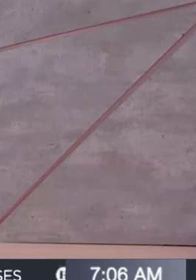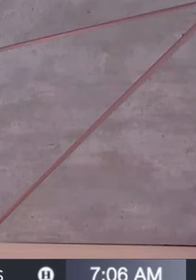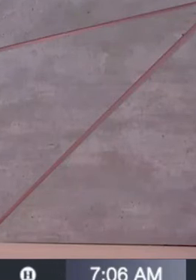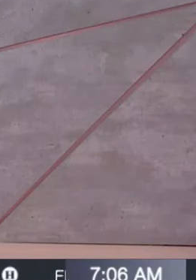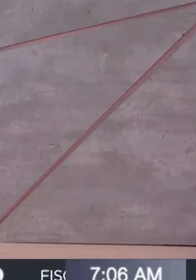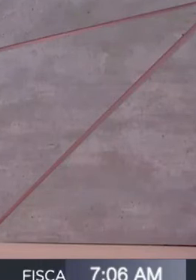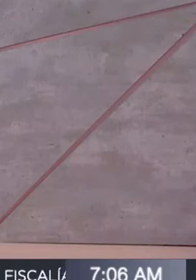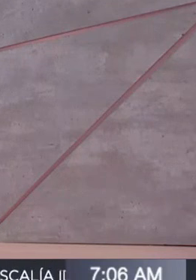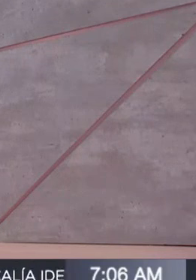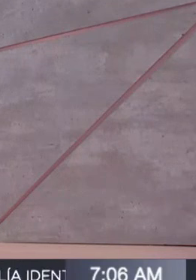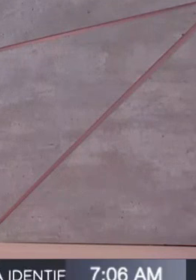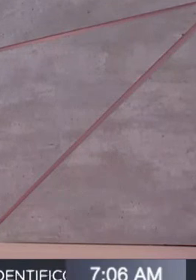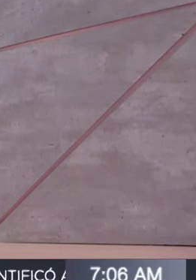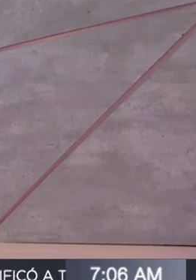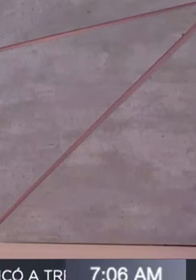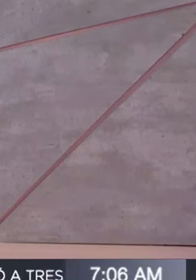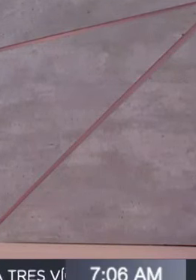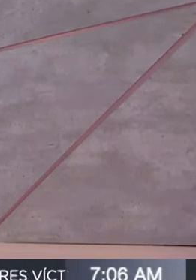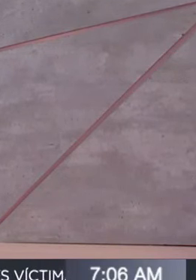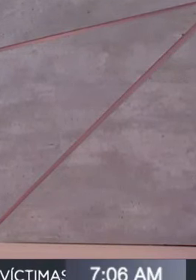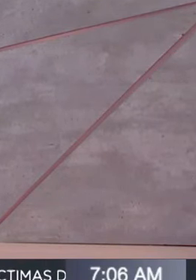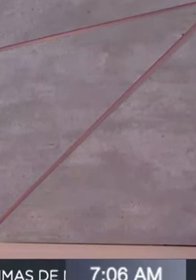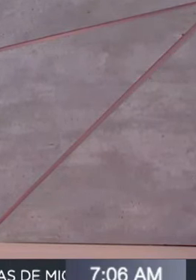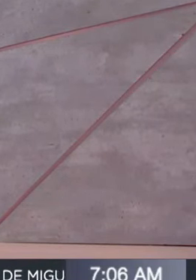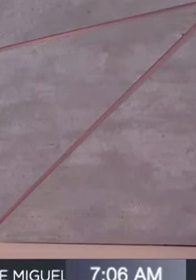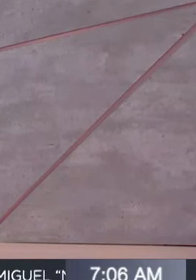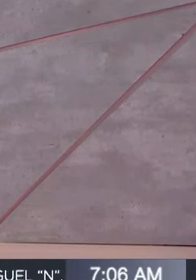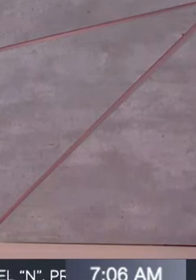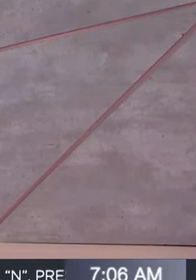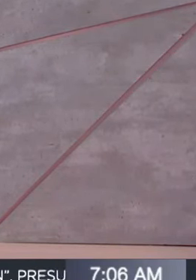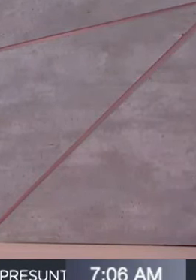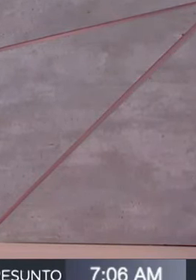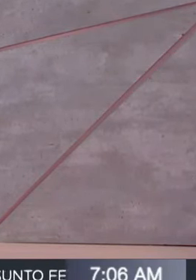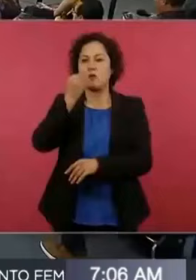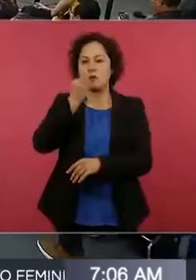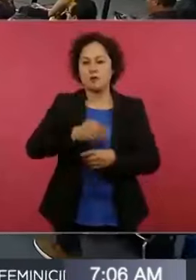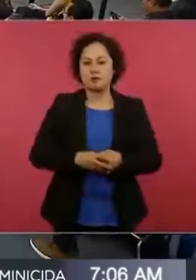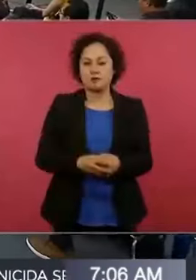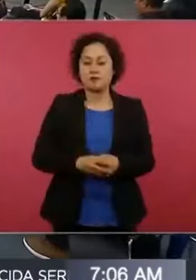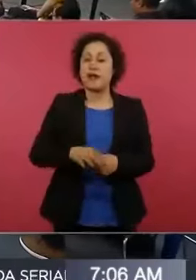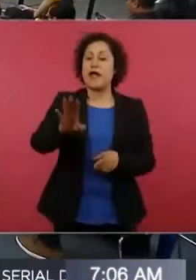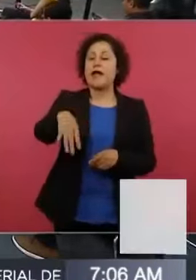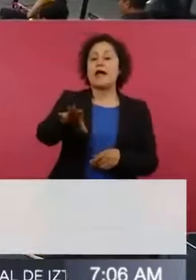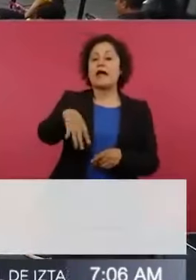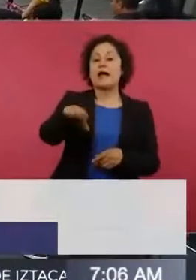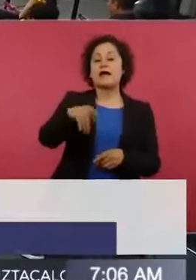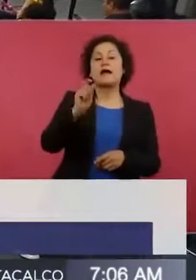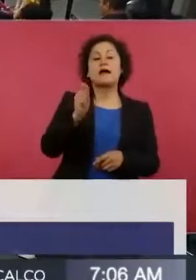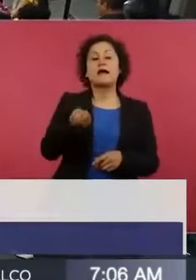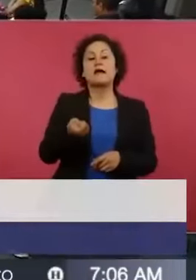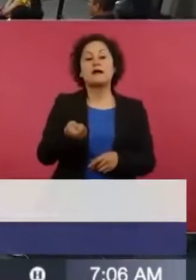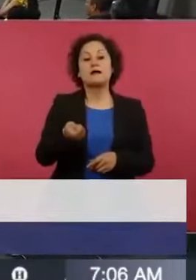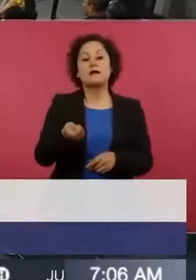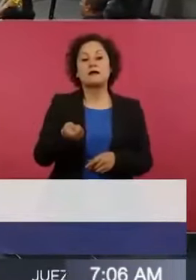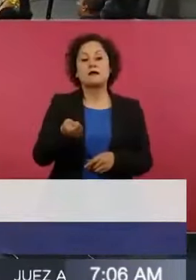el abasto está garantizado vamos a escuchar como lo dijo Ah lo del